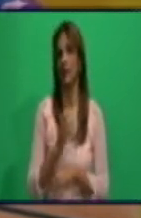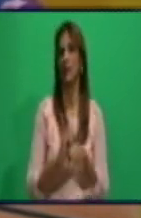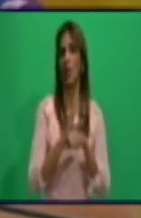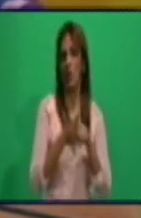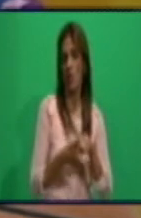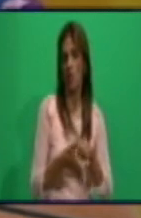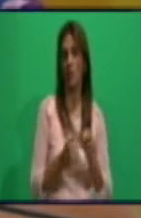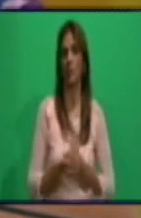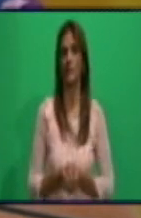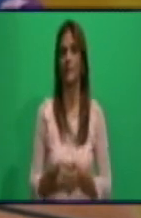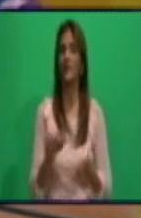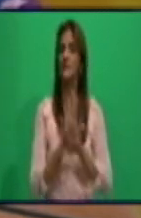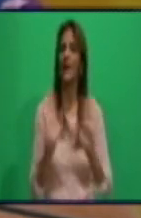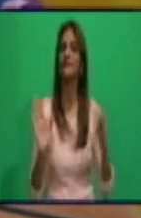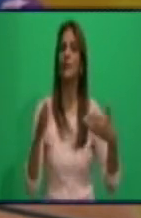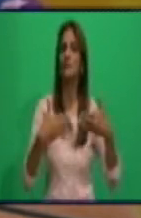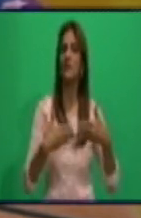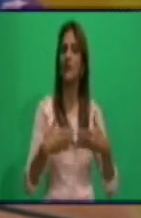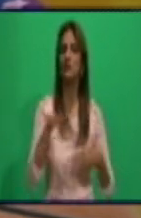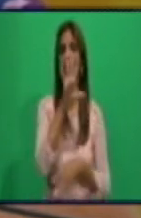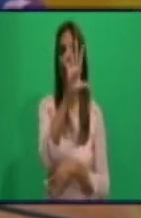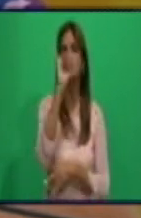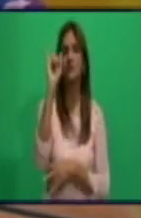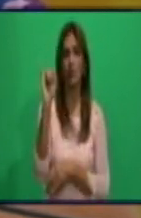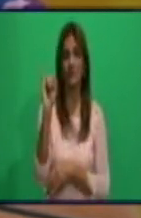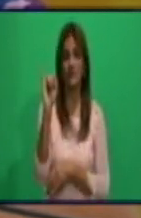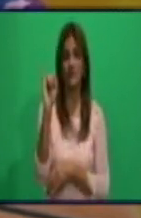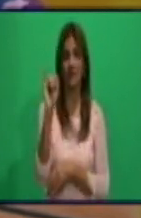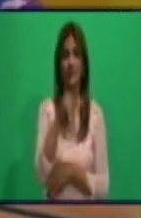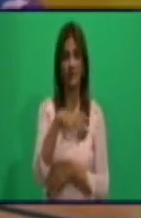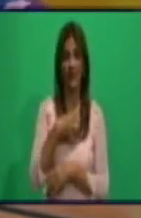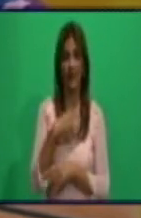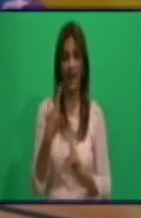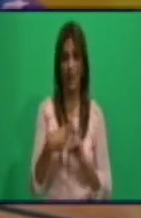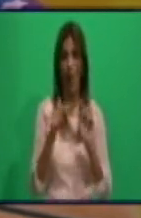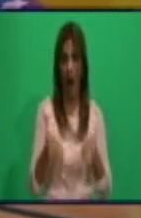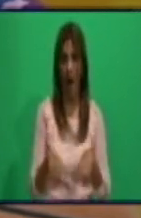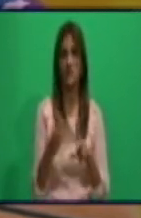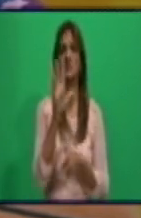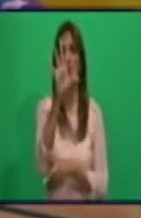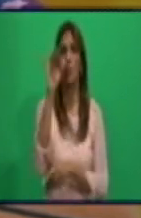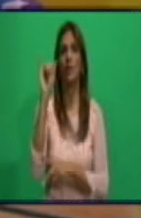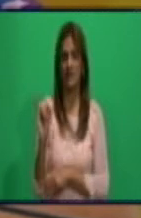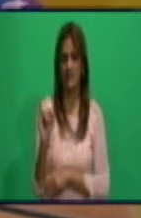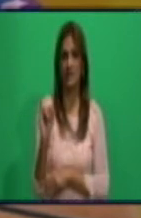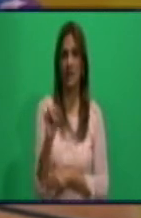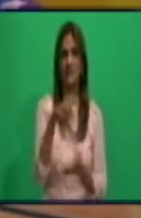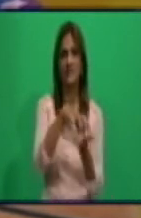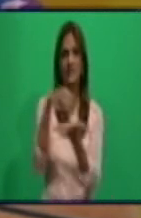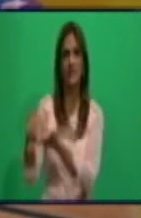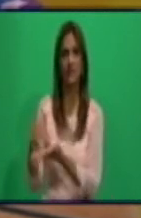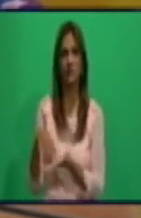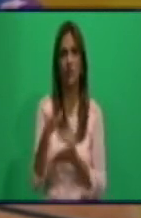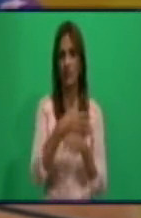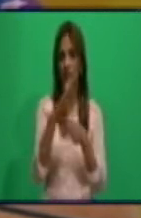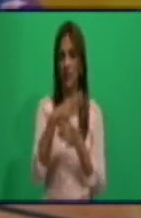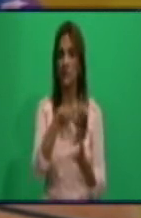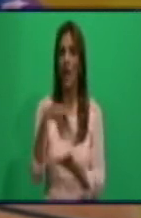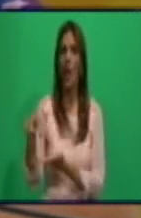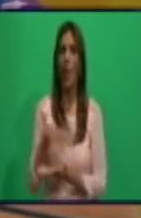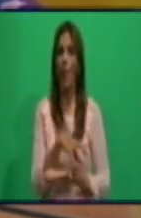con 56 centros donde estamos aislando granmenses en todas las categorías dígase confirmar